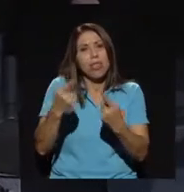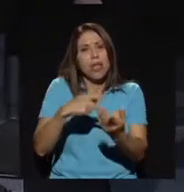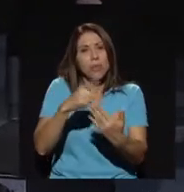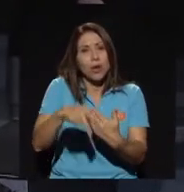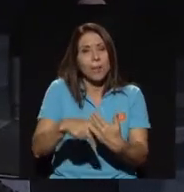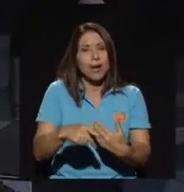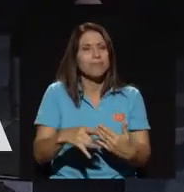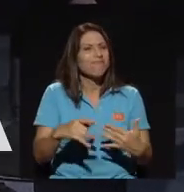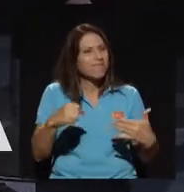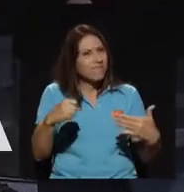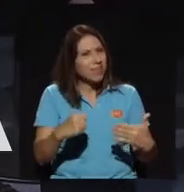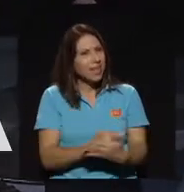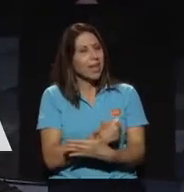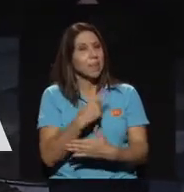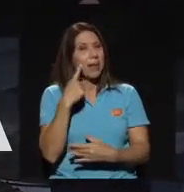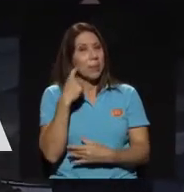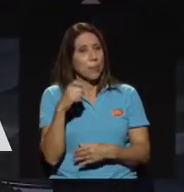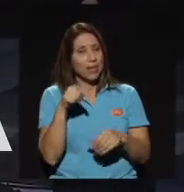es un área